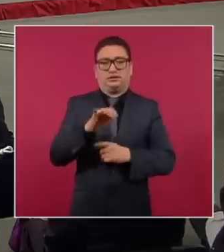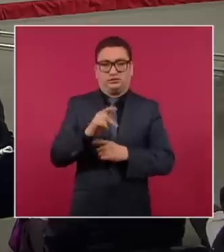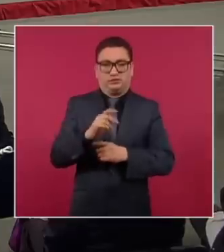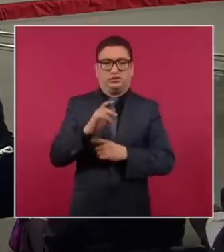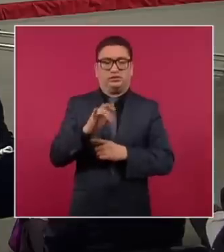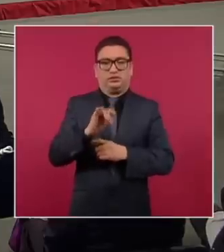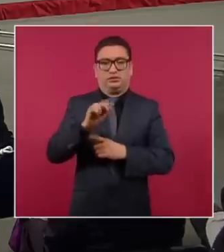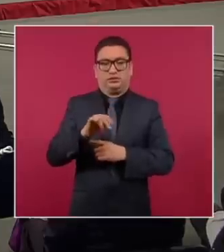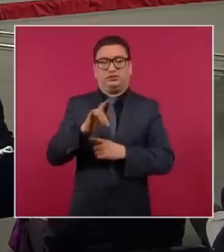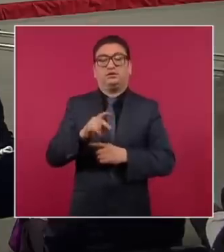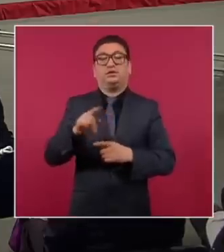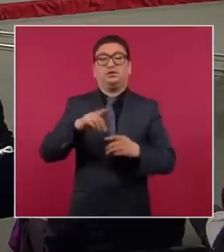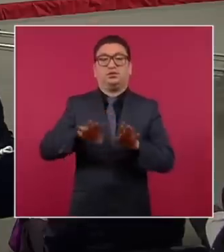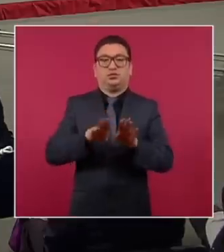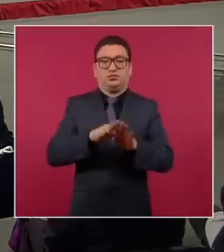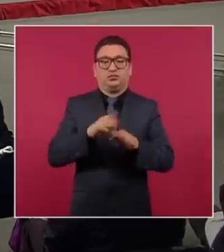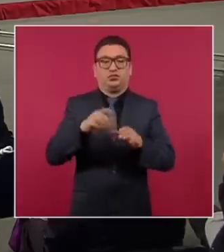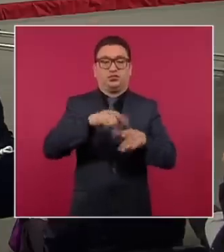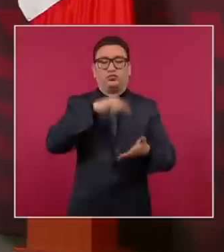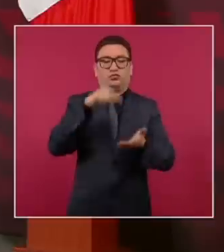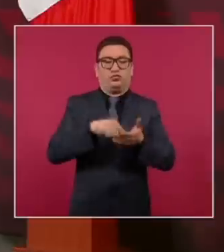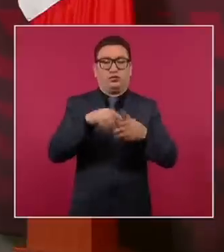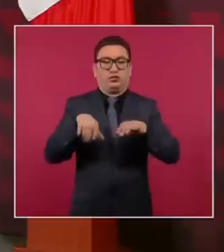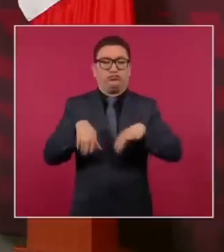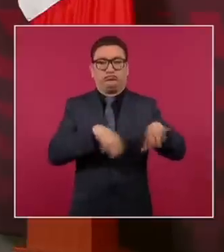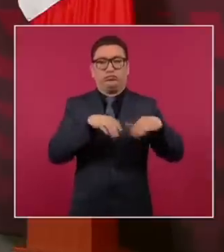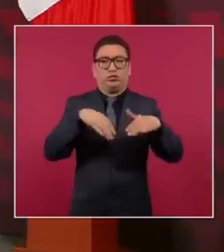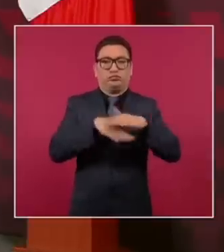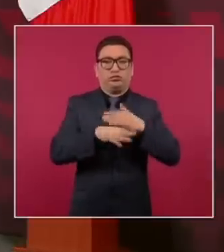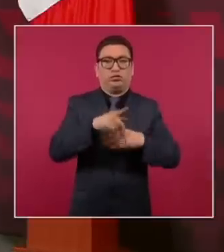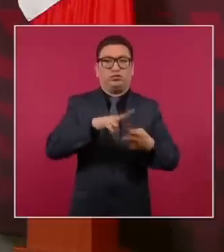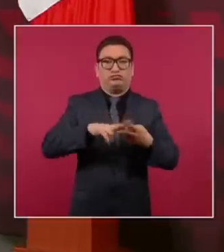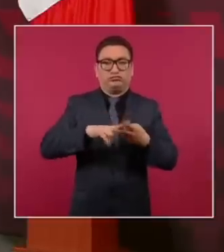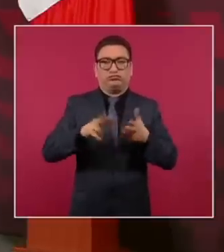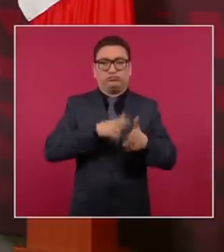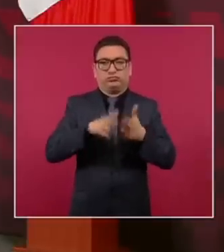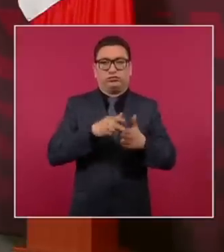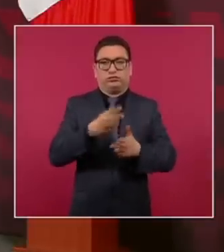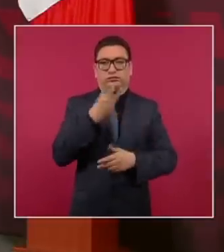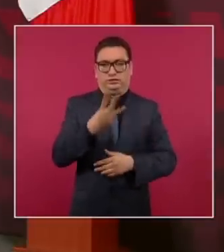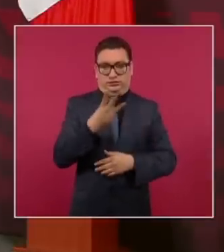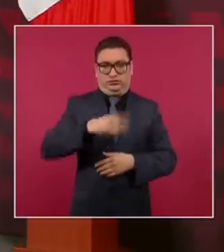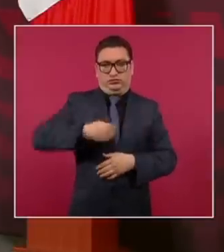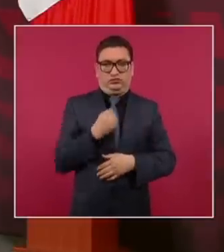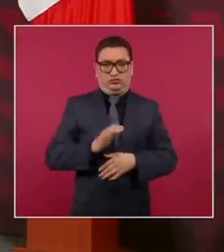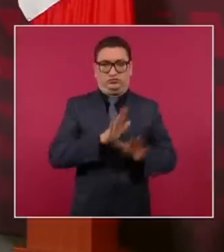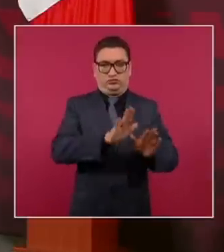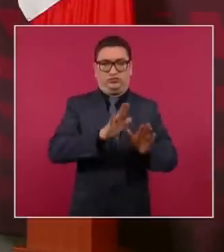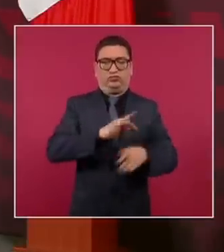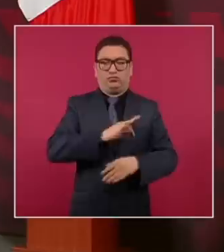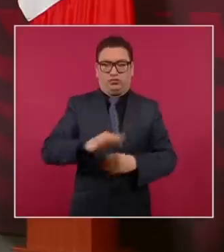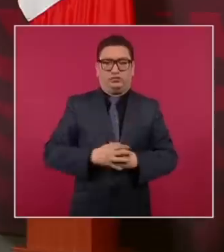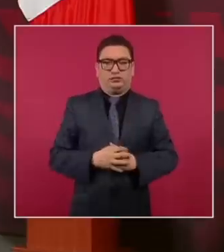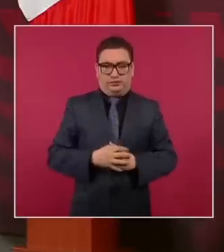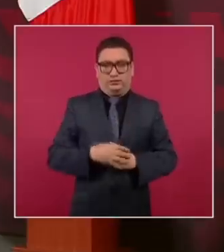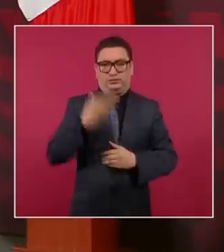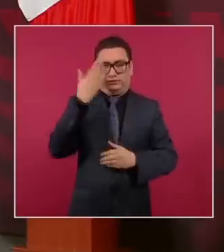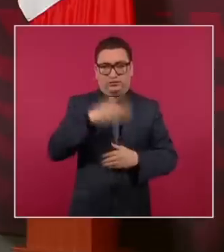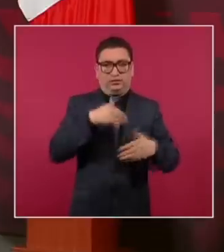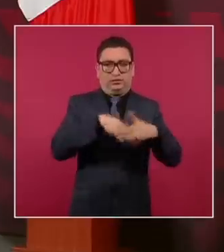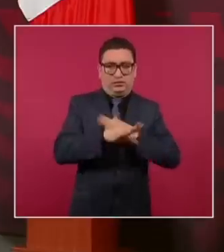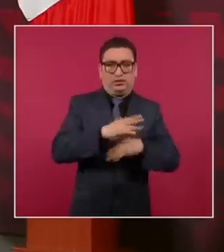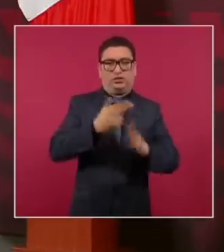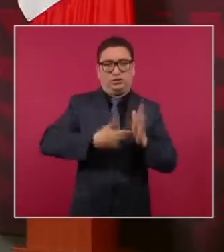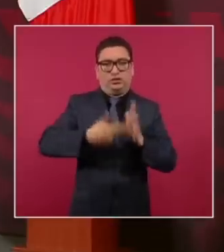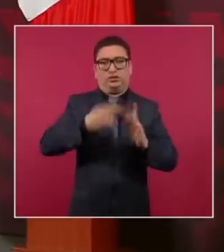ASBI e Indy una cochera que podrá guardar tres trenes en forma simultánea. Hay que recordar que se tienen cocheras y talleres a